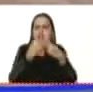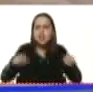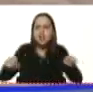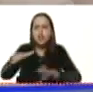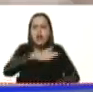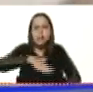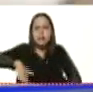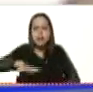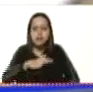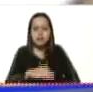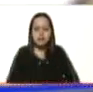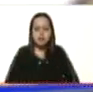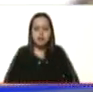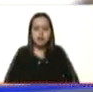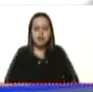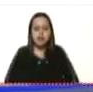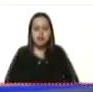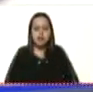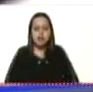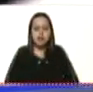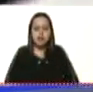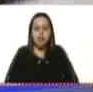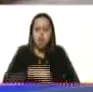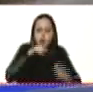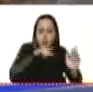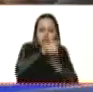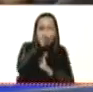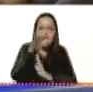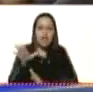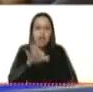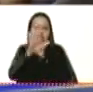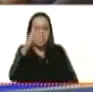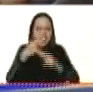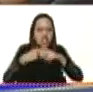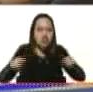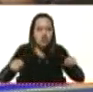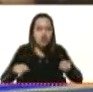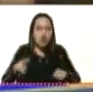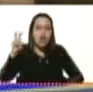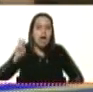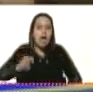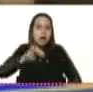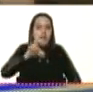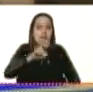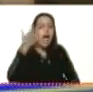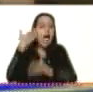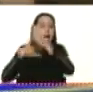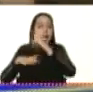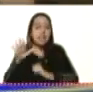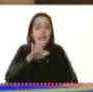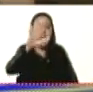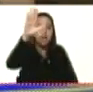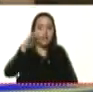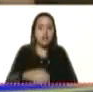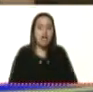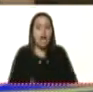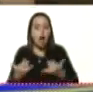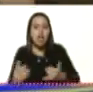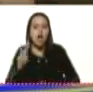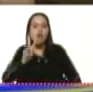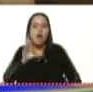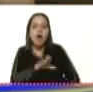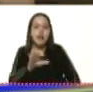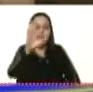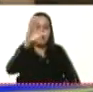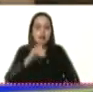Jacinto. Lo obligan a caminar por todo el Ávila, la montaña, antiguo Ávila, hoy Guarayra Repano.